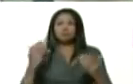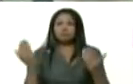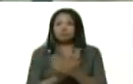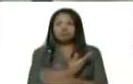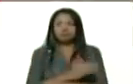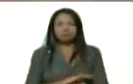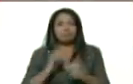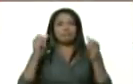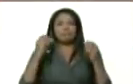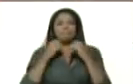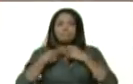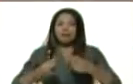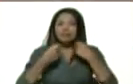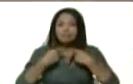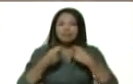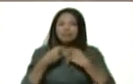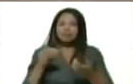Winston.